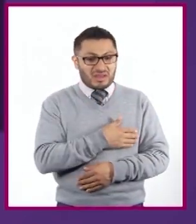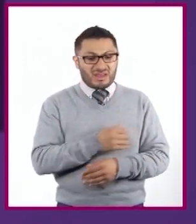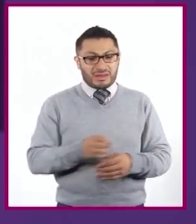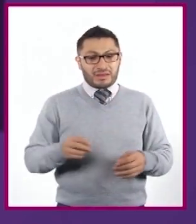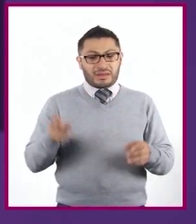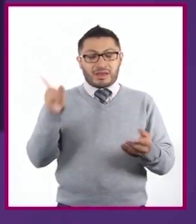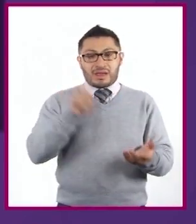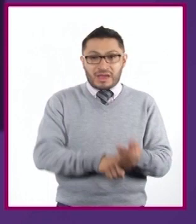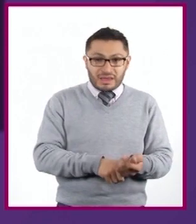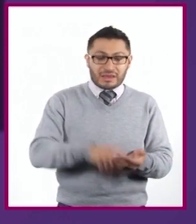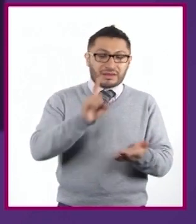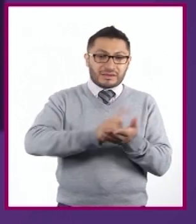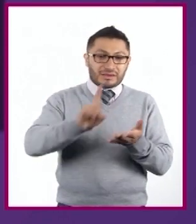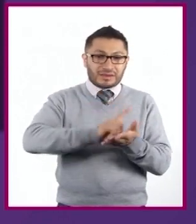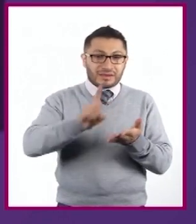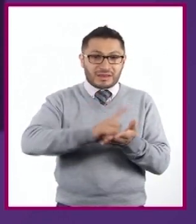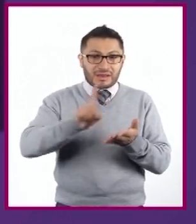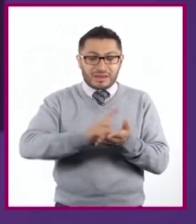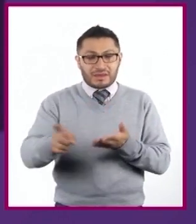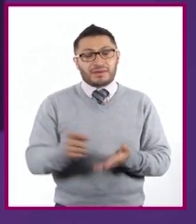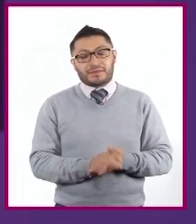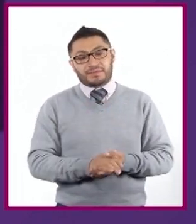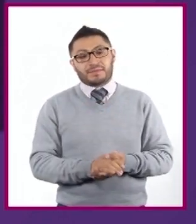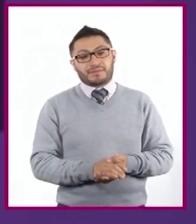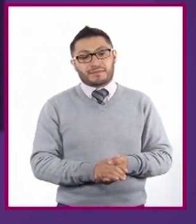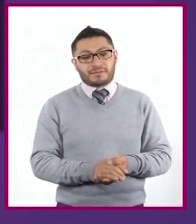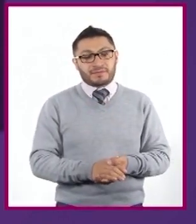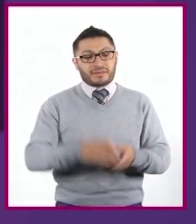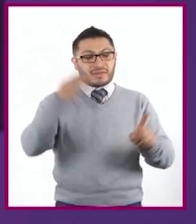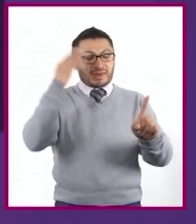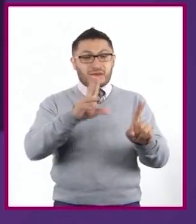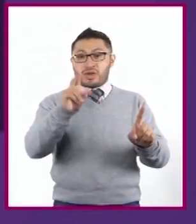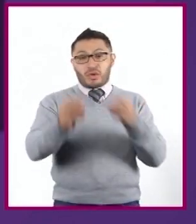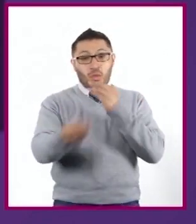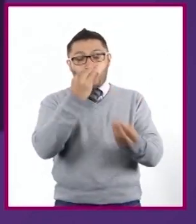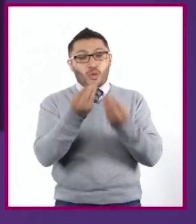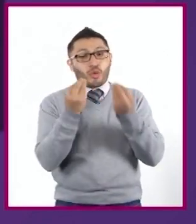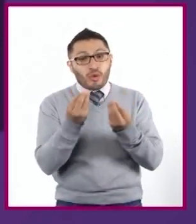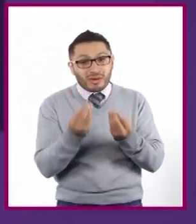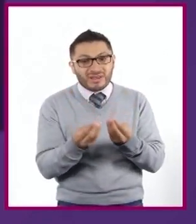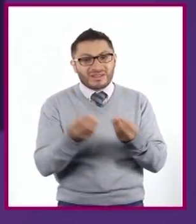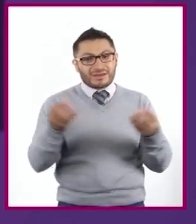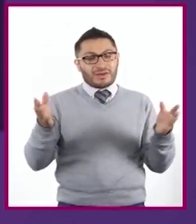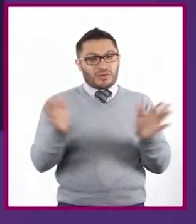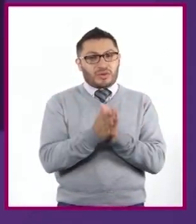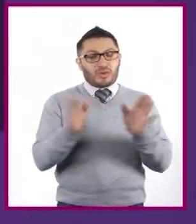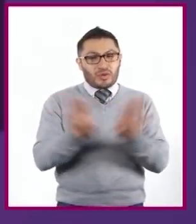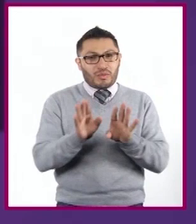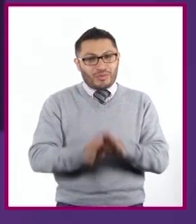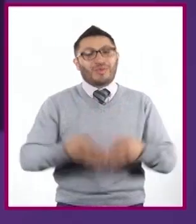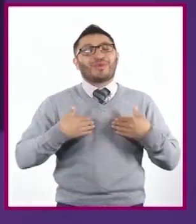en el diccionario de la lengua española. El chiste no es comer mucho, sino hacer la digestión.